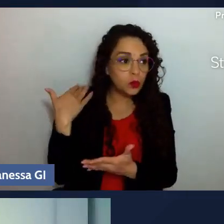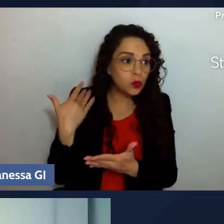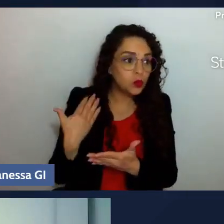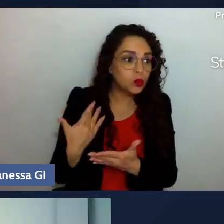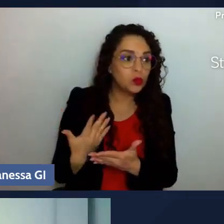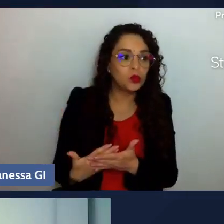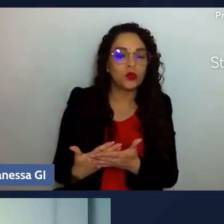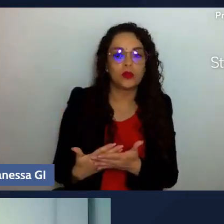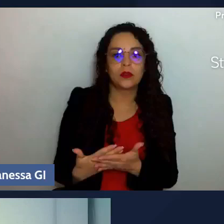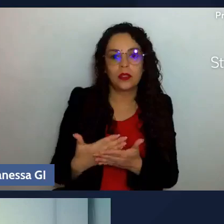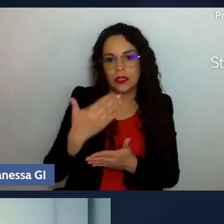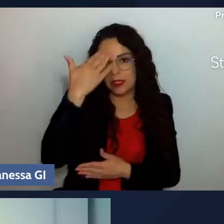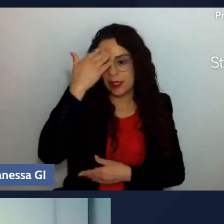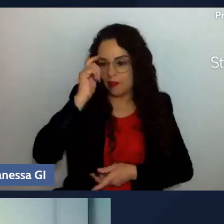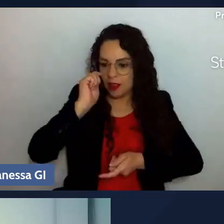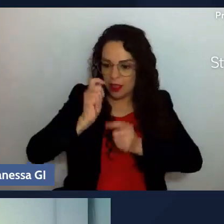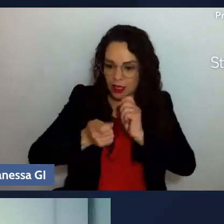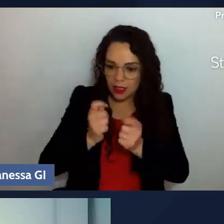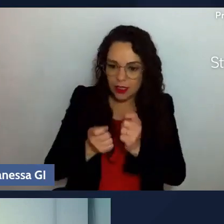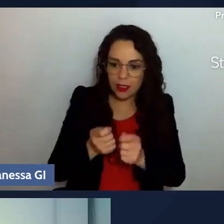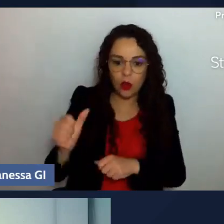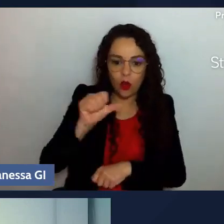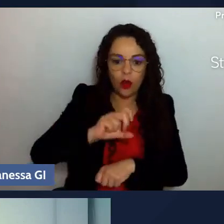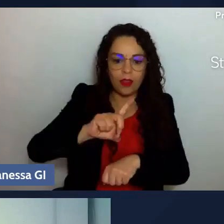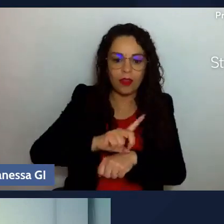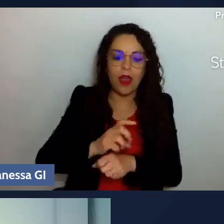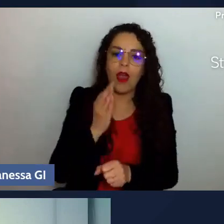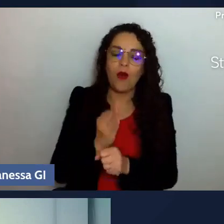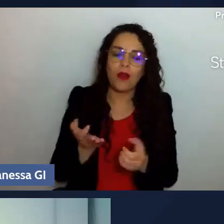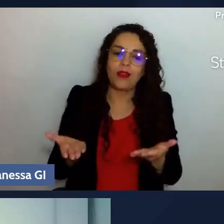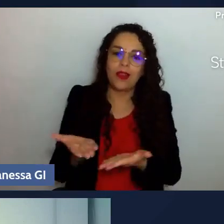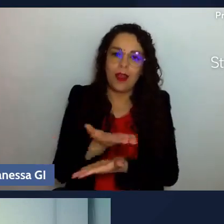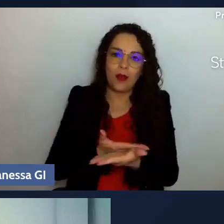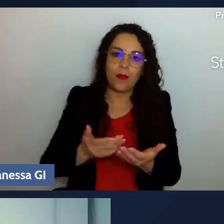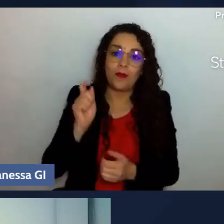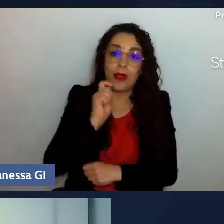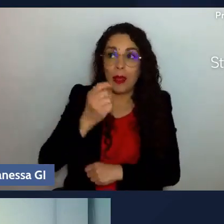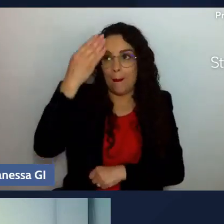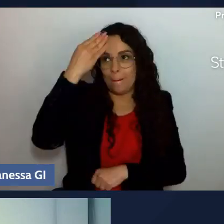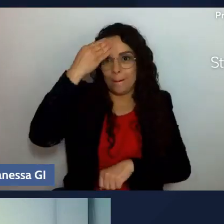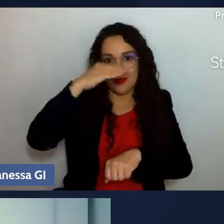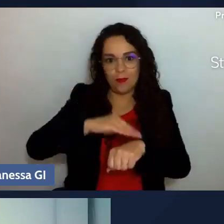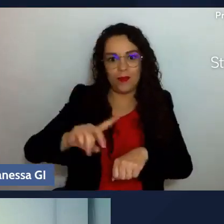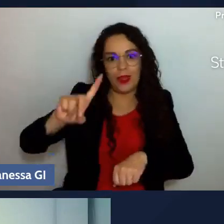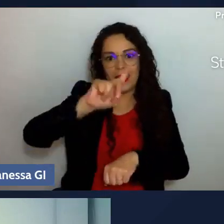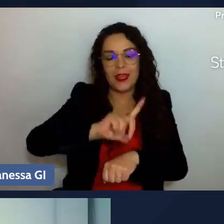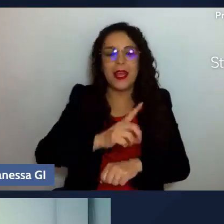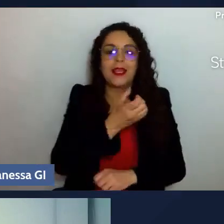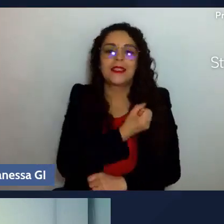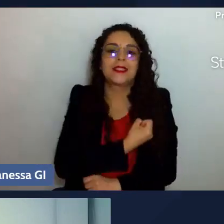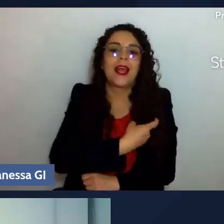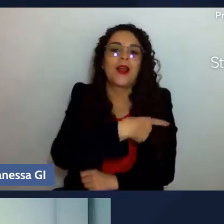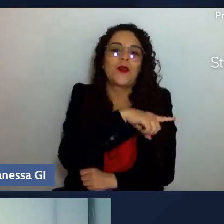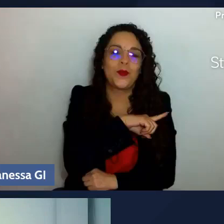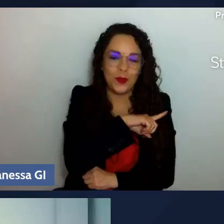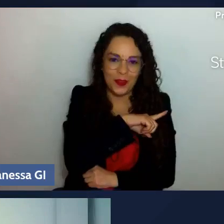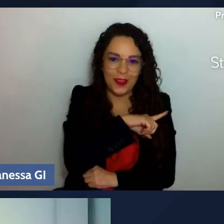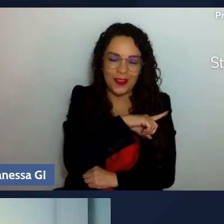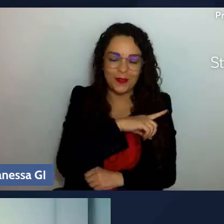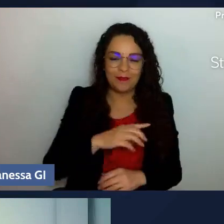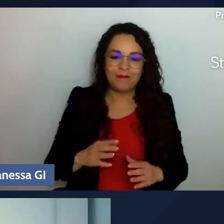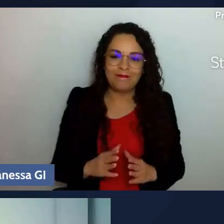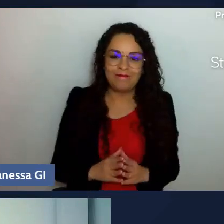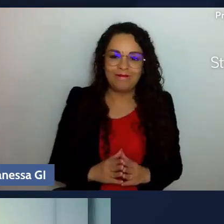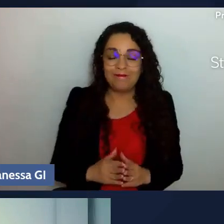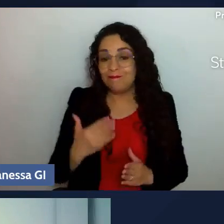sobre este día que estamos conmemorando de la salud, ¿sí? Entonces, pues sin más, sea